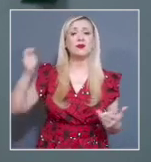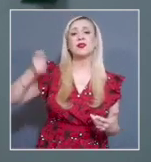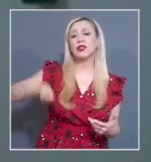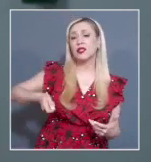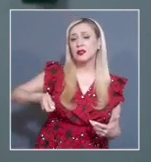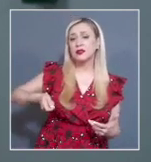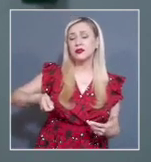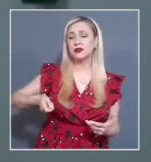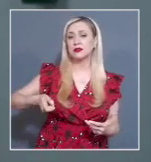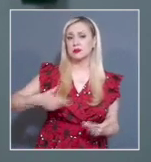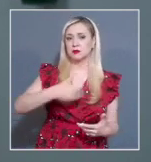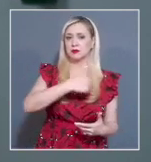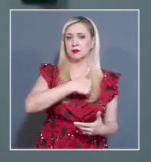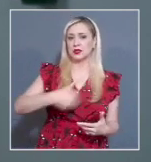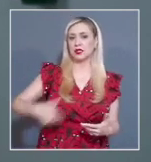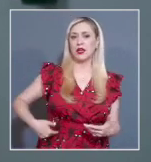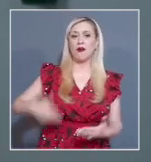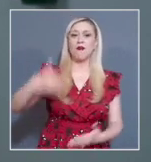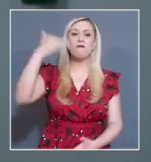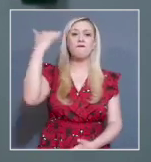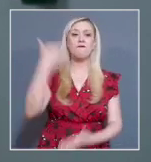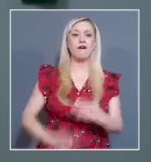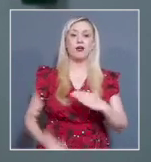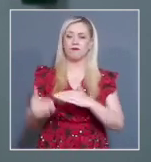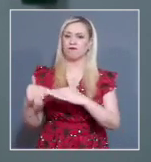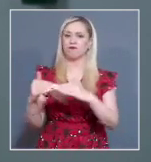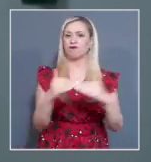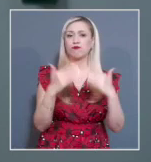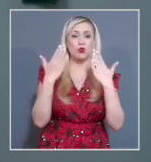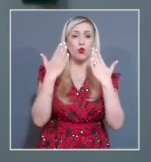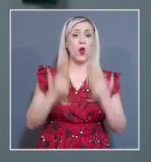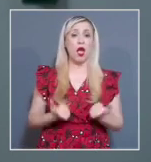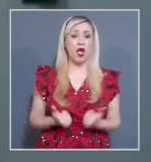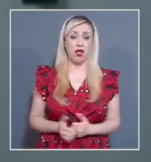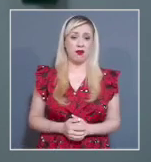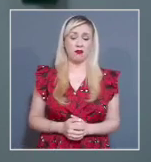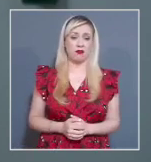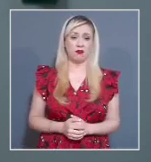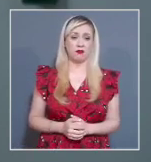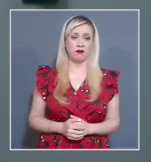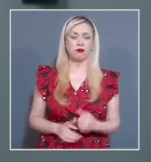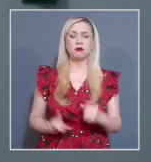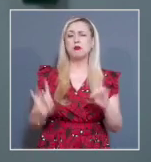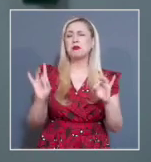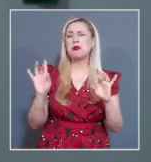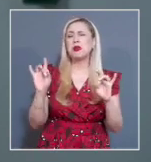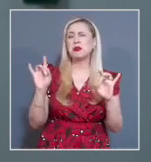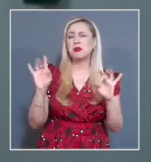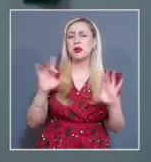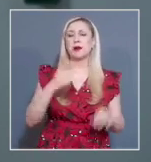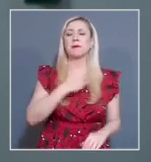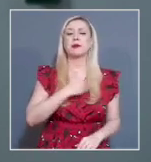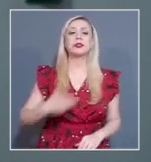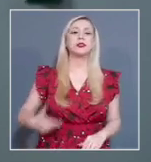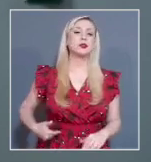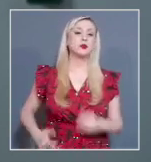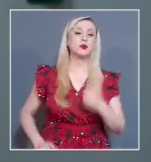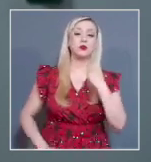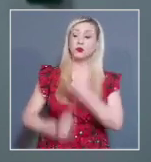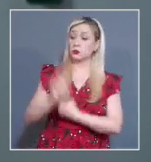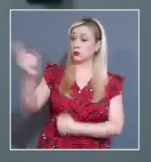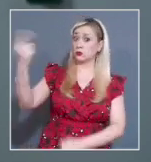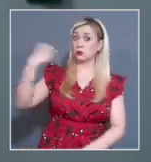presidencialismo sin república. Cualquier obstáculo que aparezca en el ejercicio del poder